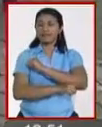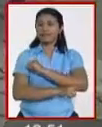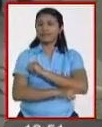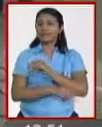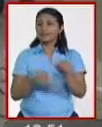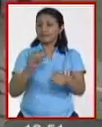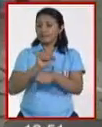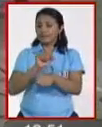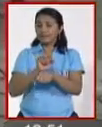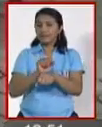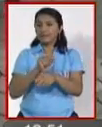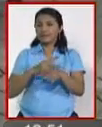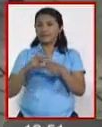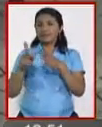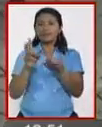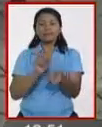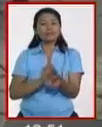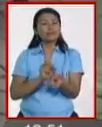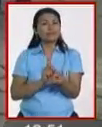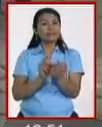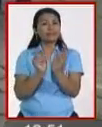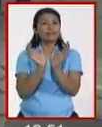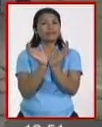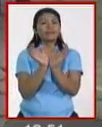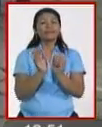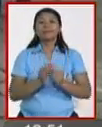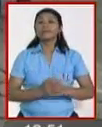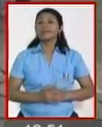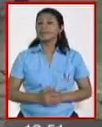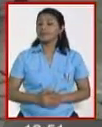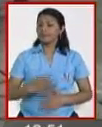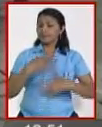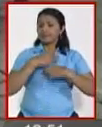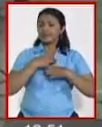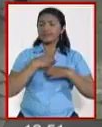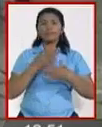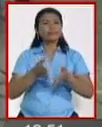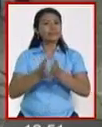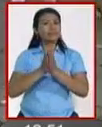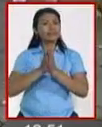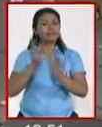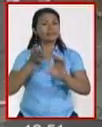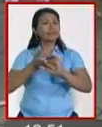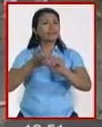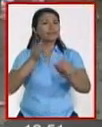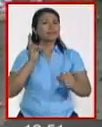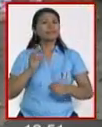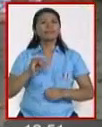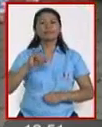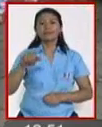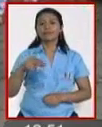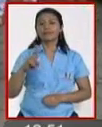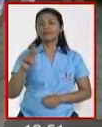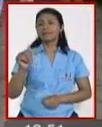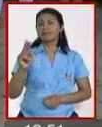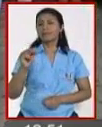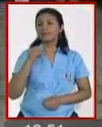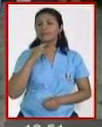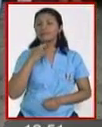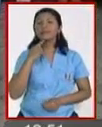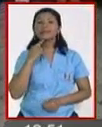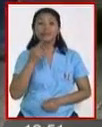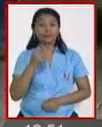mitin, los trabajadores profesionales médicos de la Caja Nacional de Salud protestaron exigiendo la renuncia del gerente Juan Jordán, tras